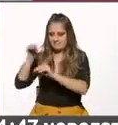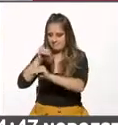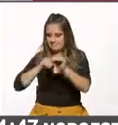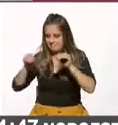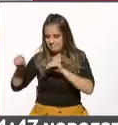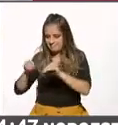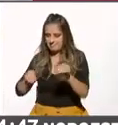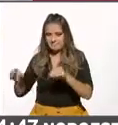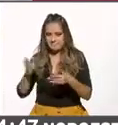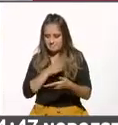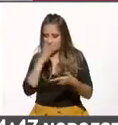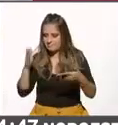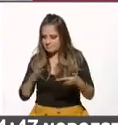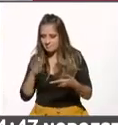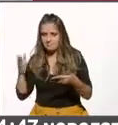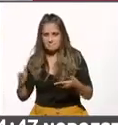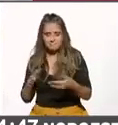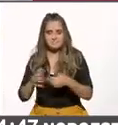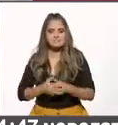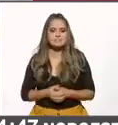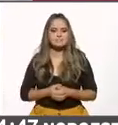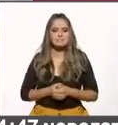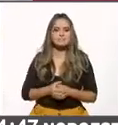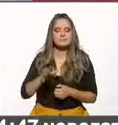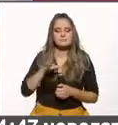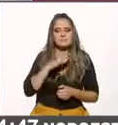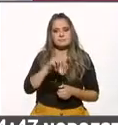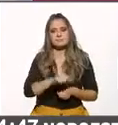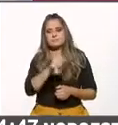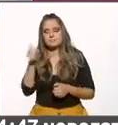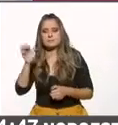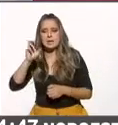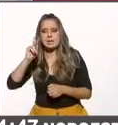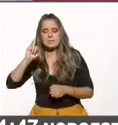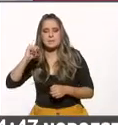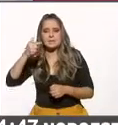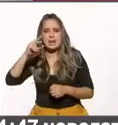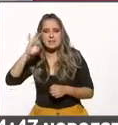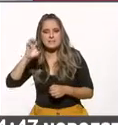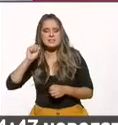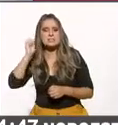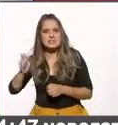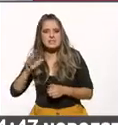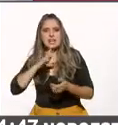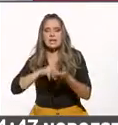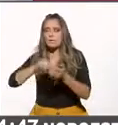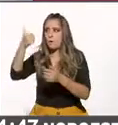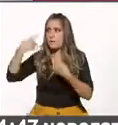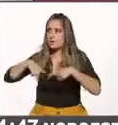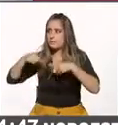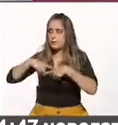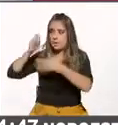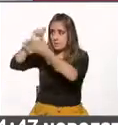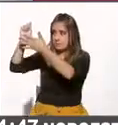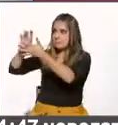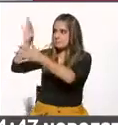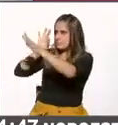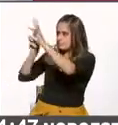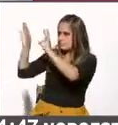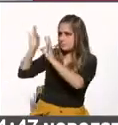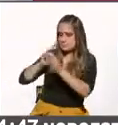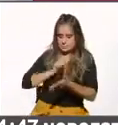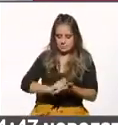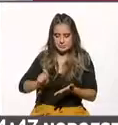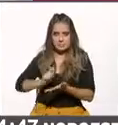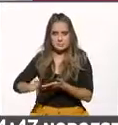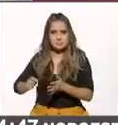que están escritas como recetas médicas. Y hay otra que tiene epígrafes, estas citas que tomamos de otros autores para poner nuestros propios textos. Incluso hay una